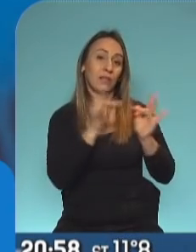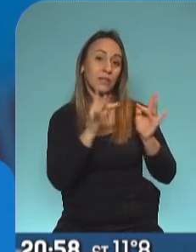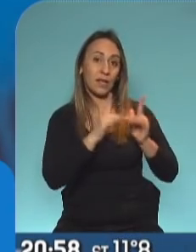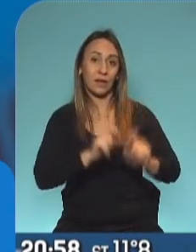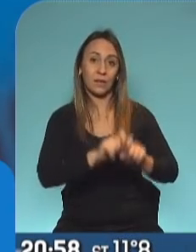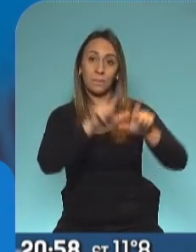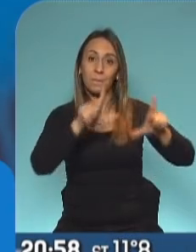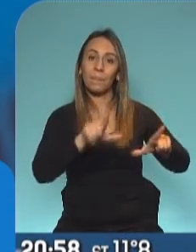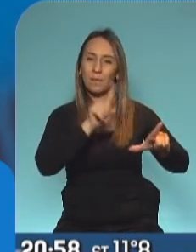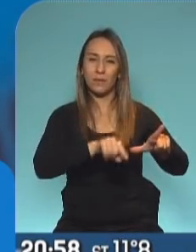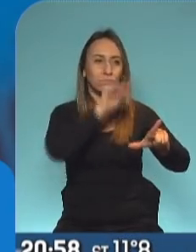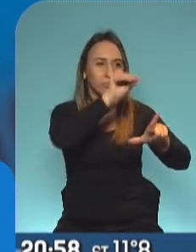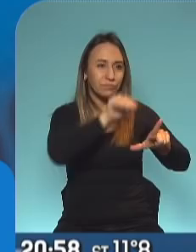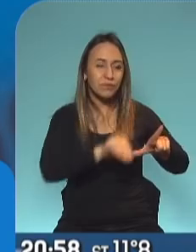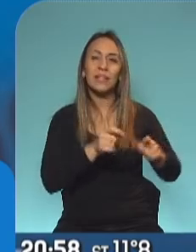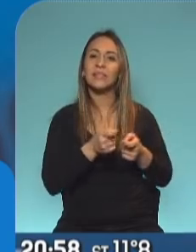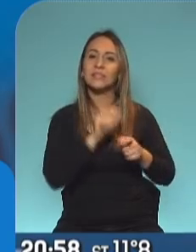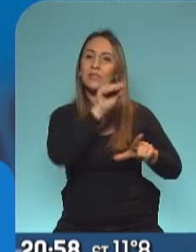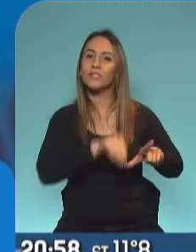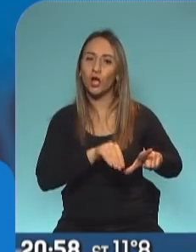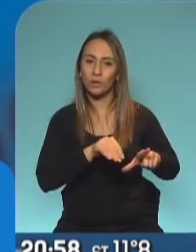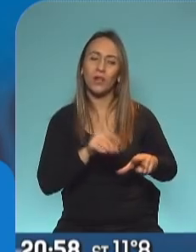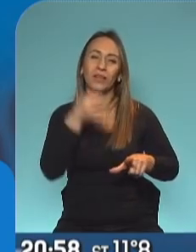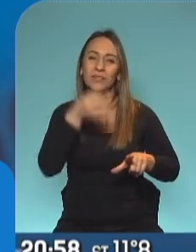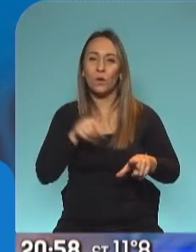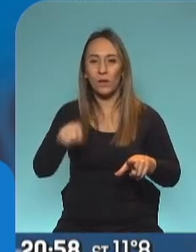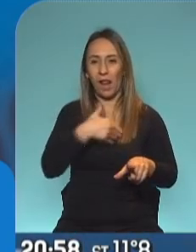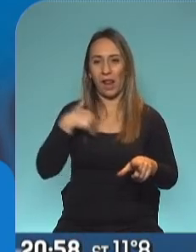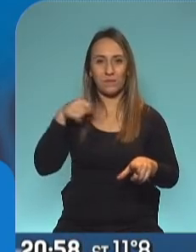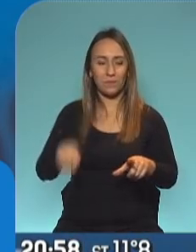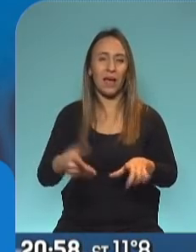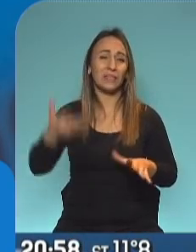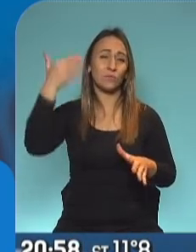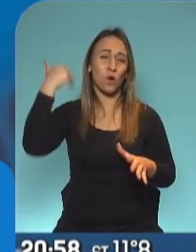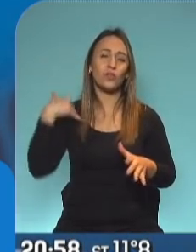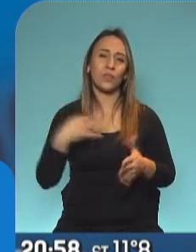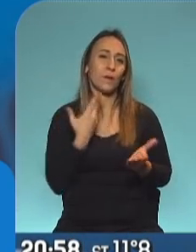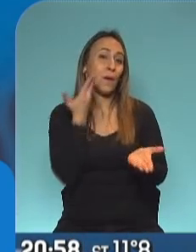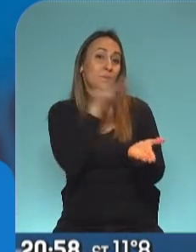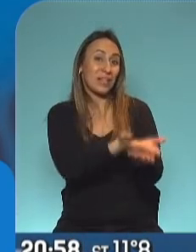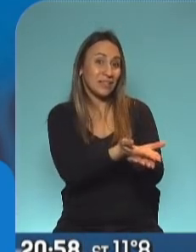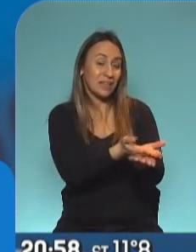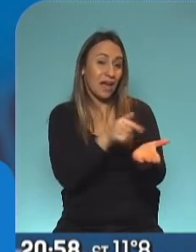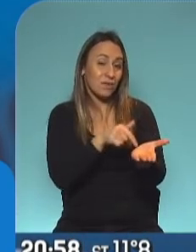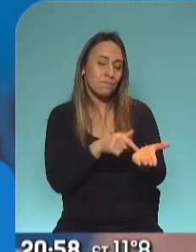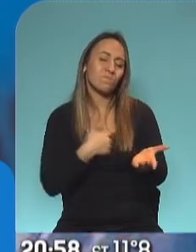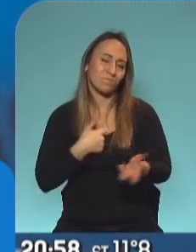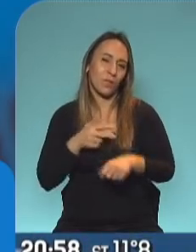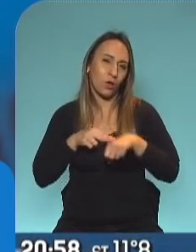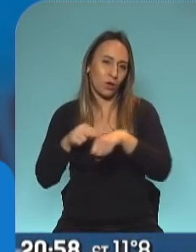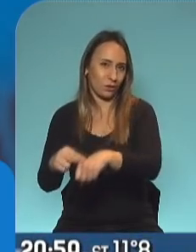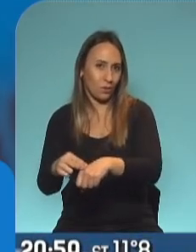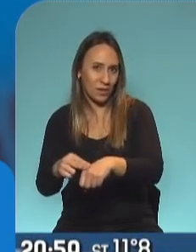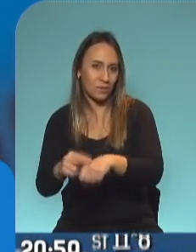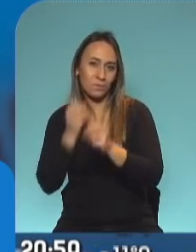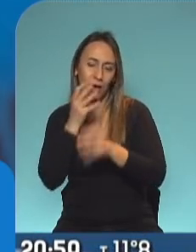se puede hacer la inscripción, pero cuando es un caso así de una mamá que hace mucho tiempo tendría que haber presentado la condicionalidad, yo siempre sugiero que nos